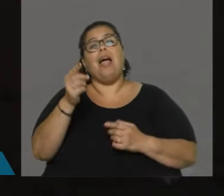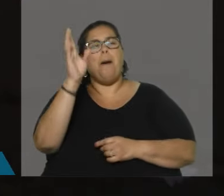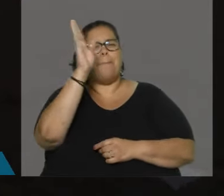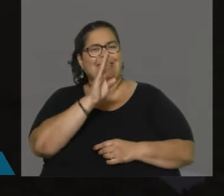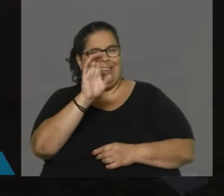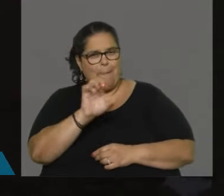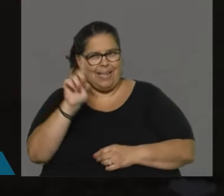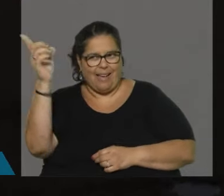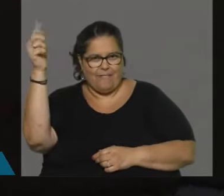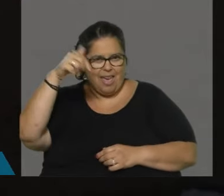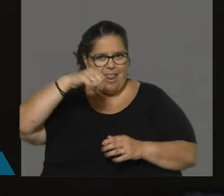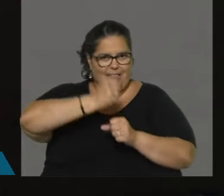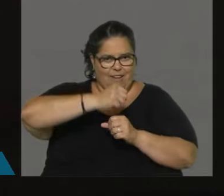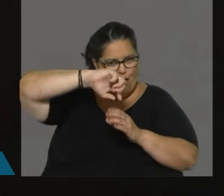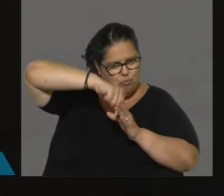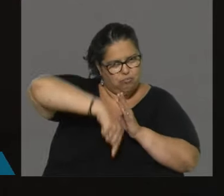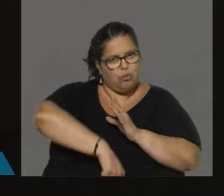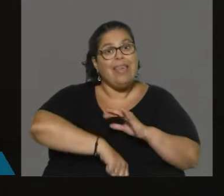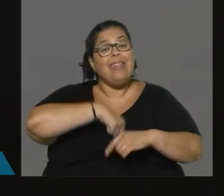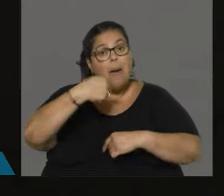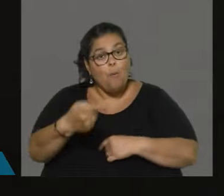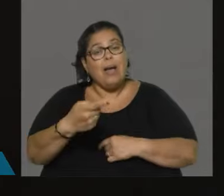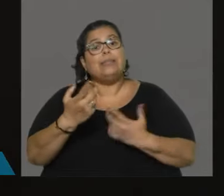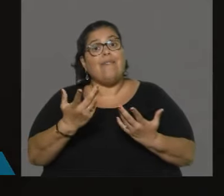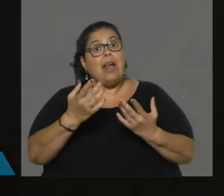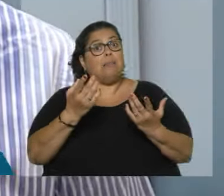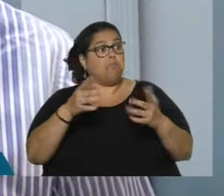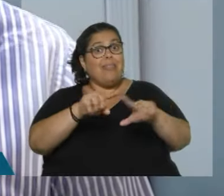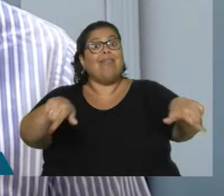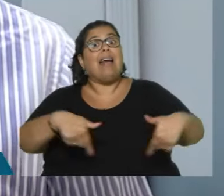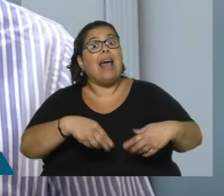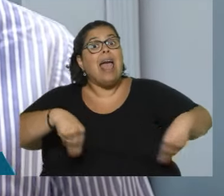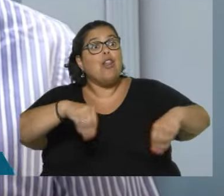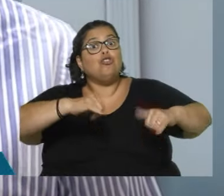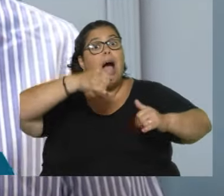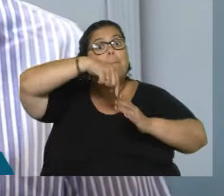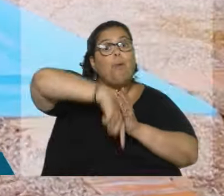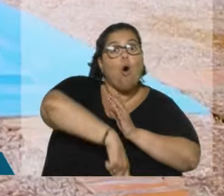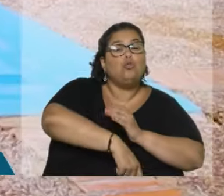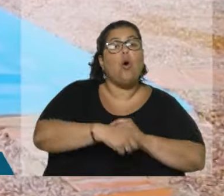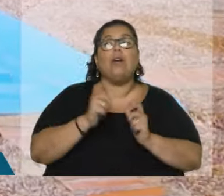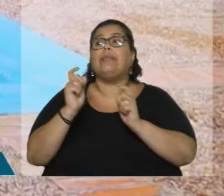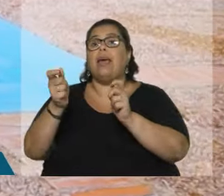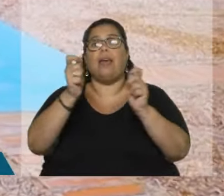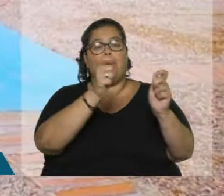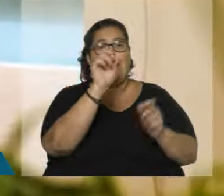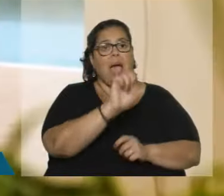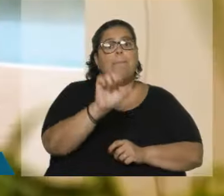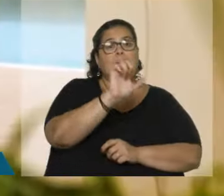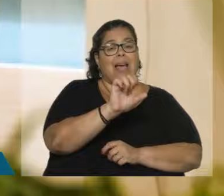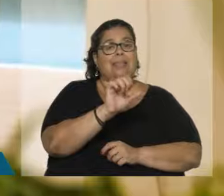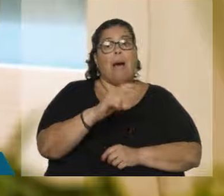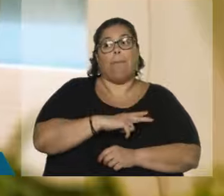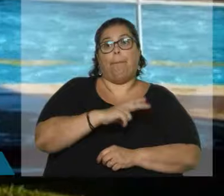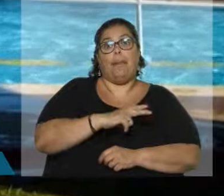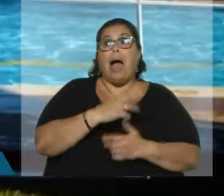como un paquete de que consiste en el terreno con el pozo termal ya realizado a los efectos de procedera un llamado de licitación